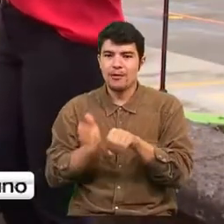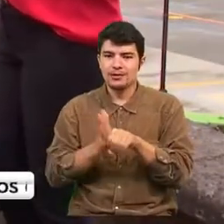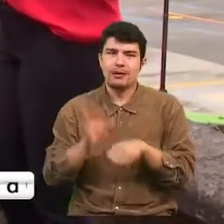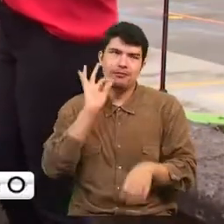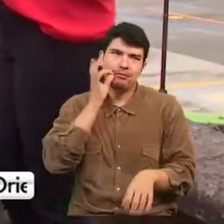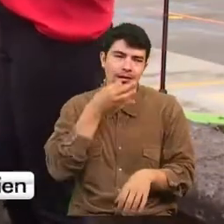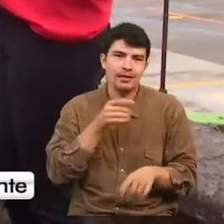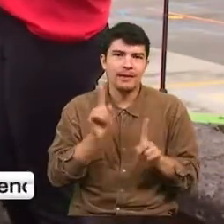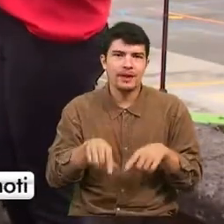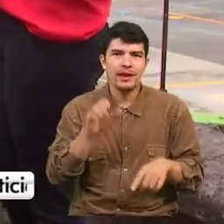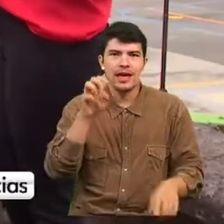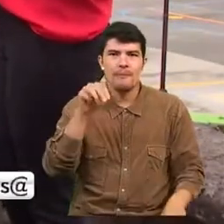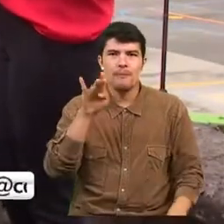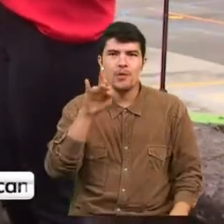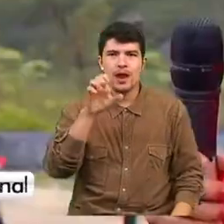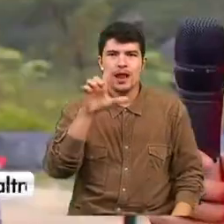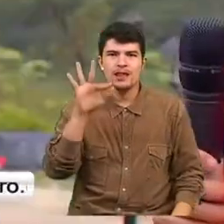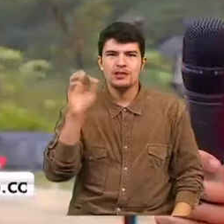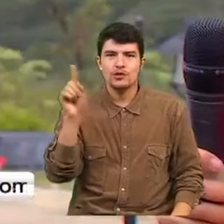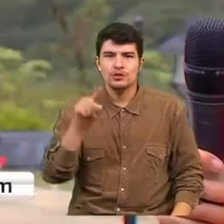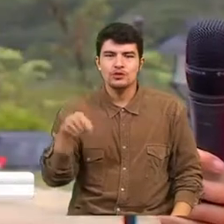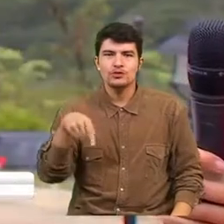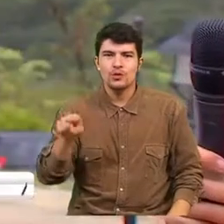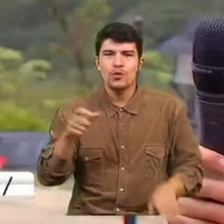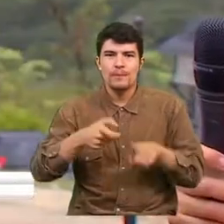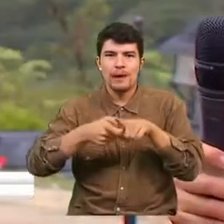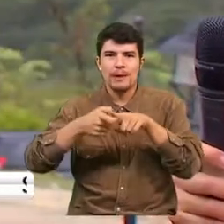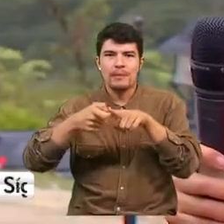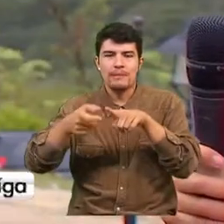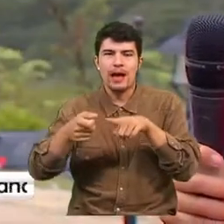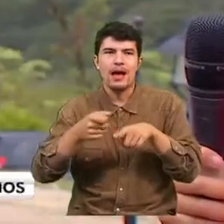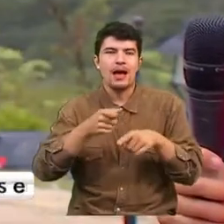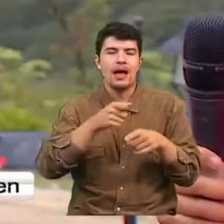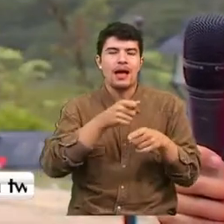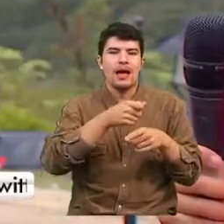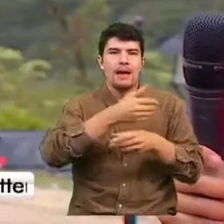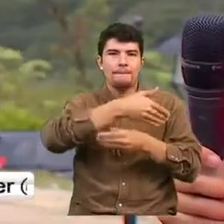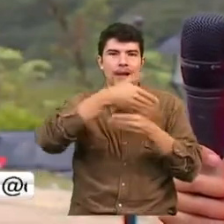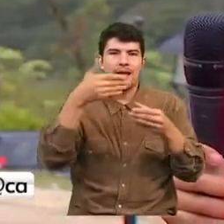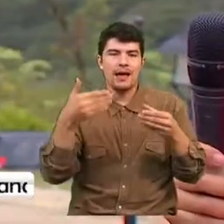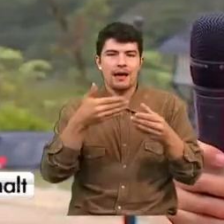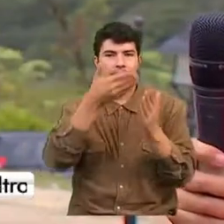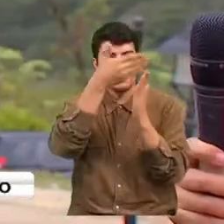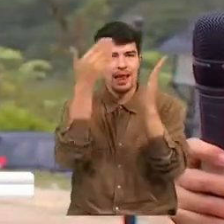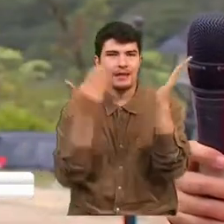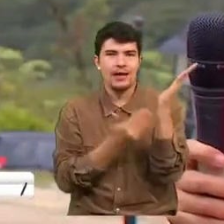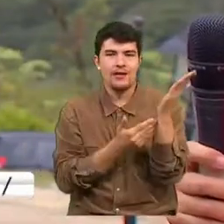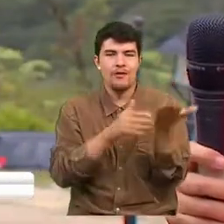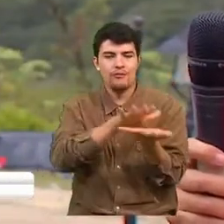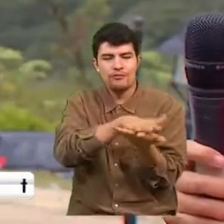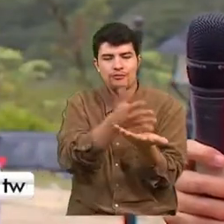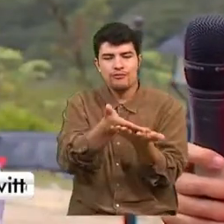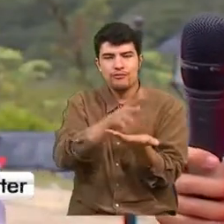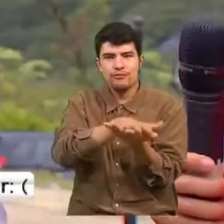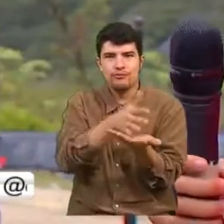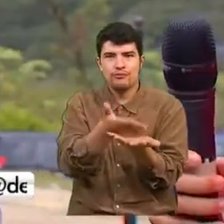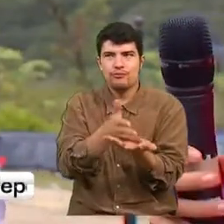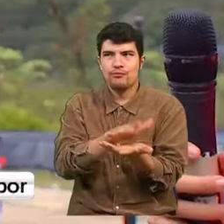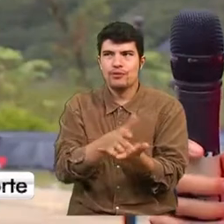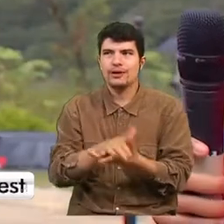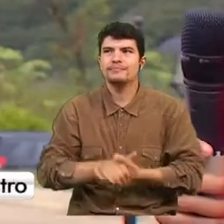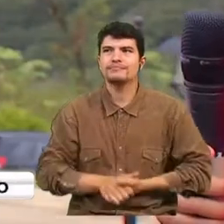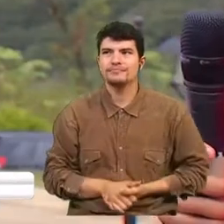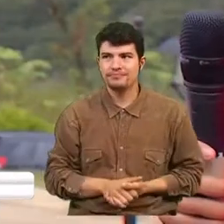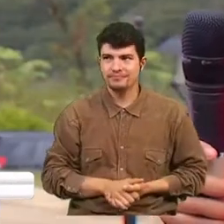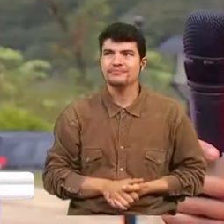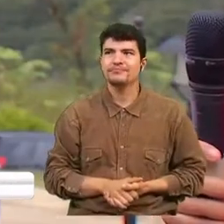los envueltos de mazorca, el plátano asado, una buena yuca, el plátano biche, que no se consigue mucho, es autóctono